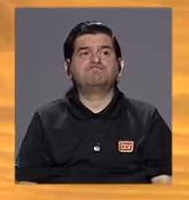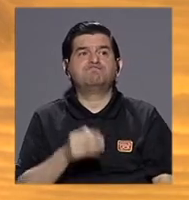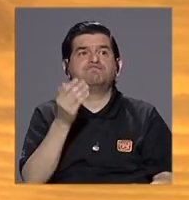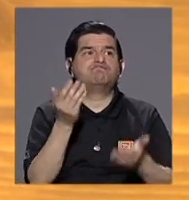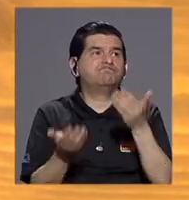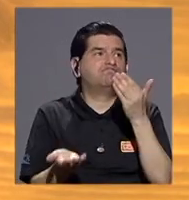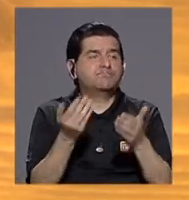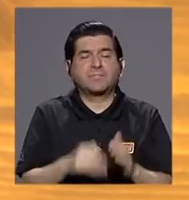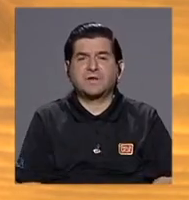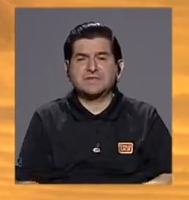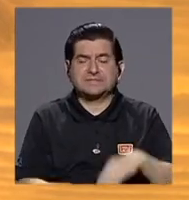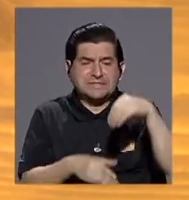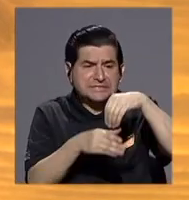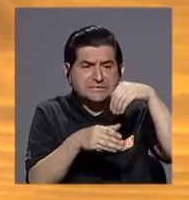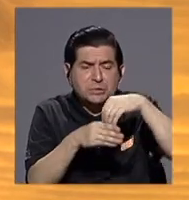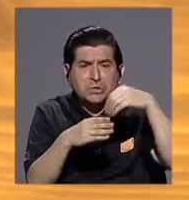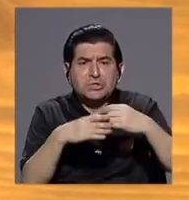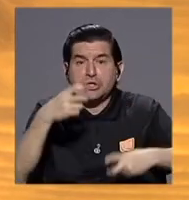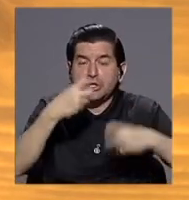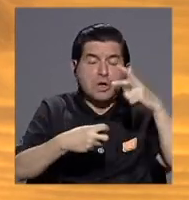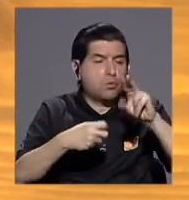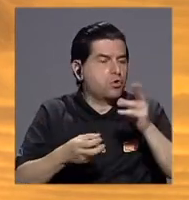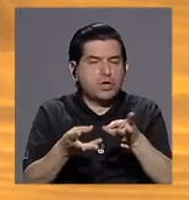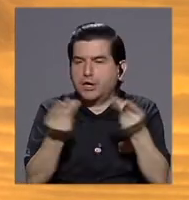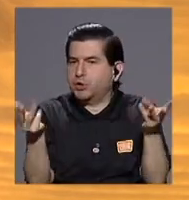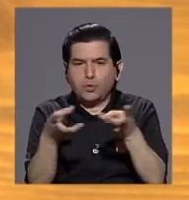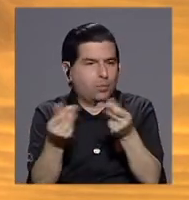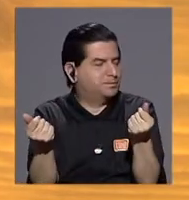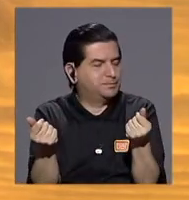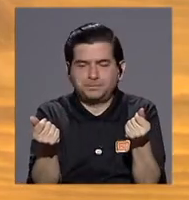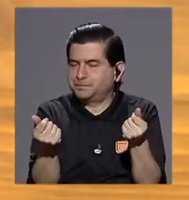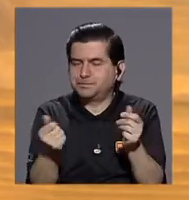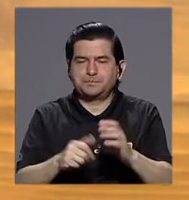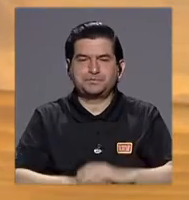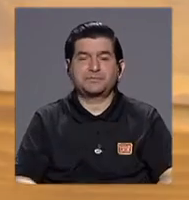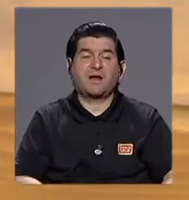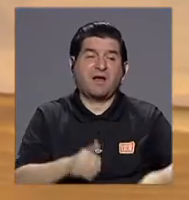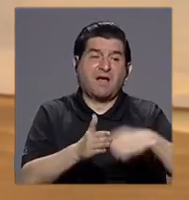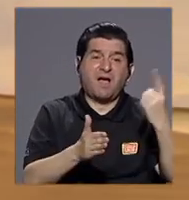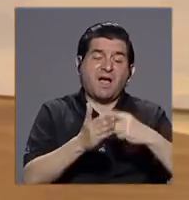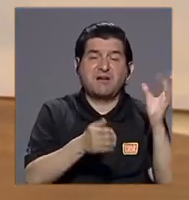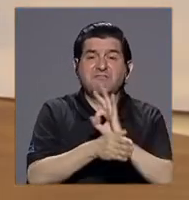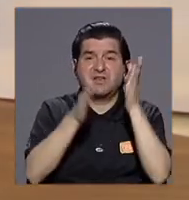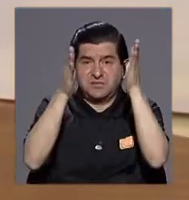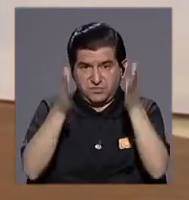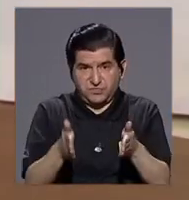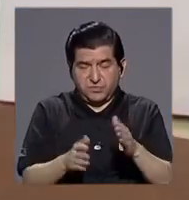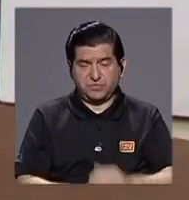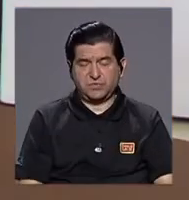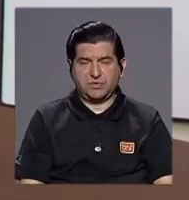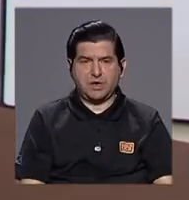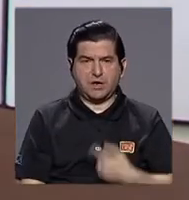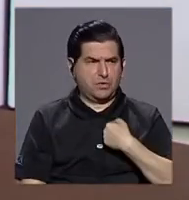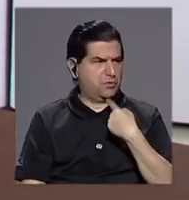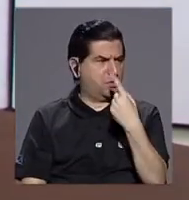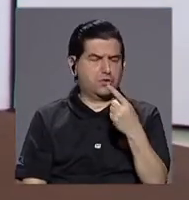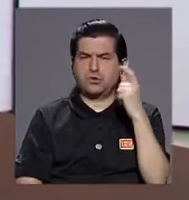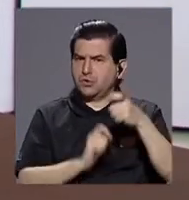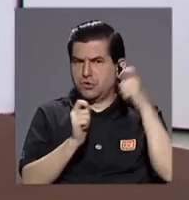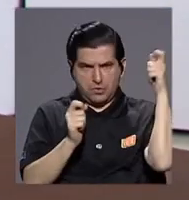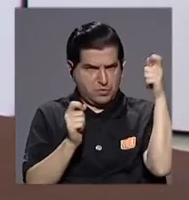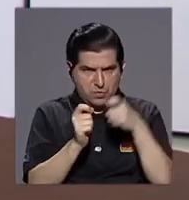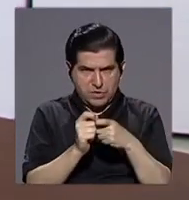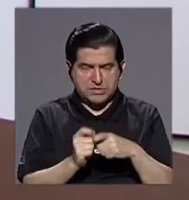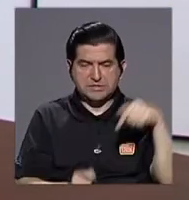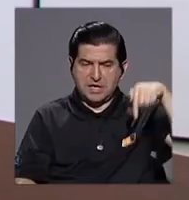posiblemente nutre problemas en lugar de solucionarlos. A veces los funcionarios, y no hablo